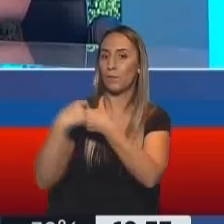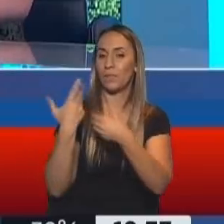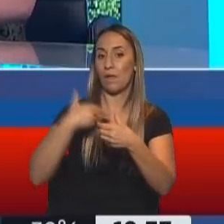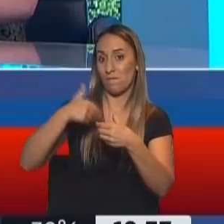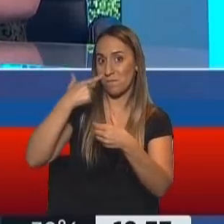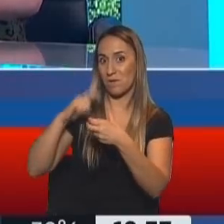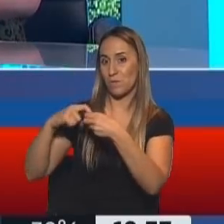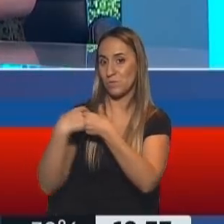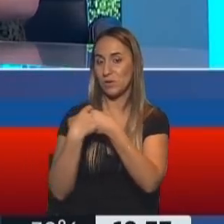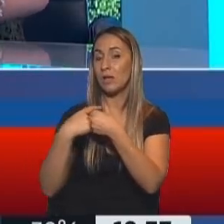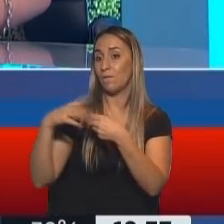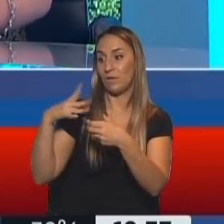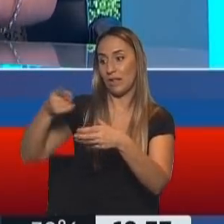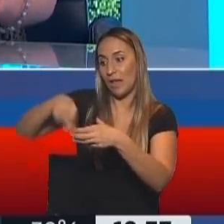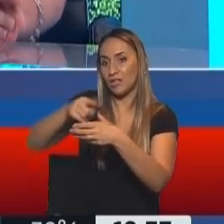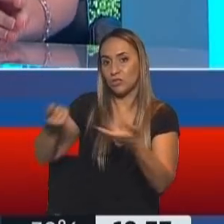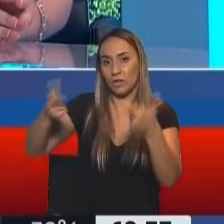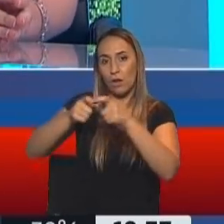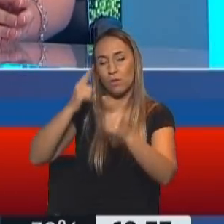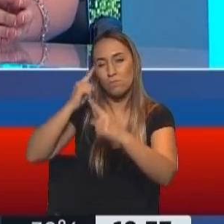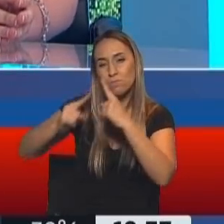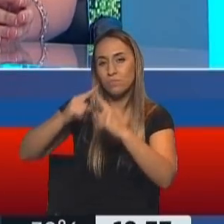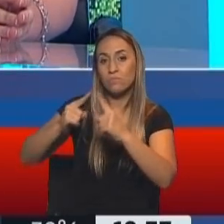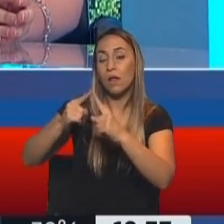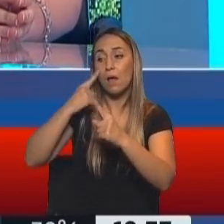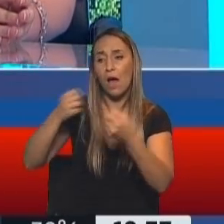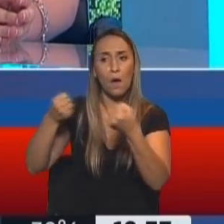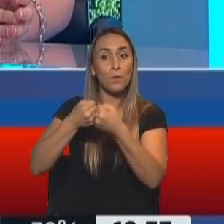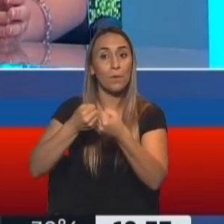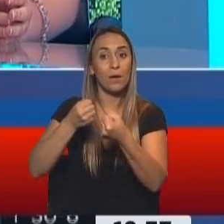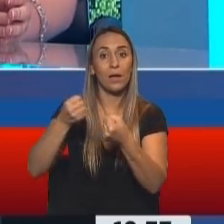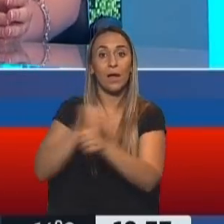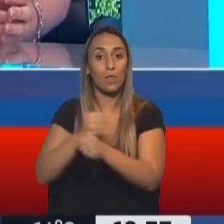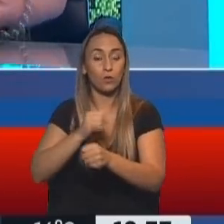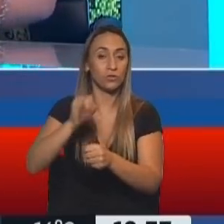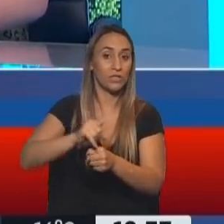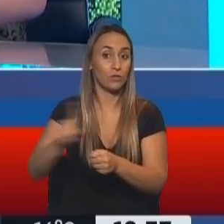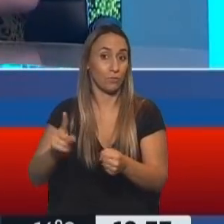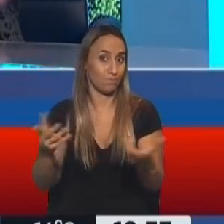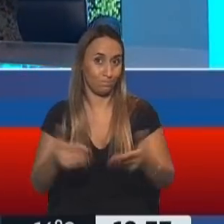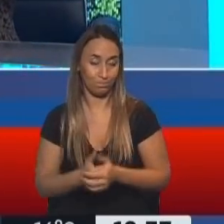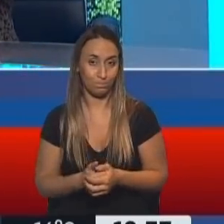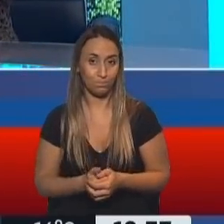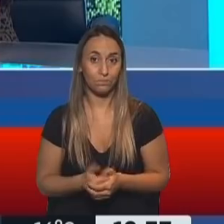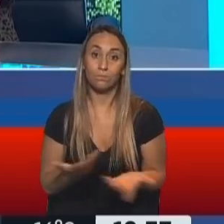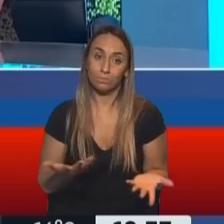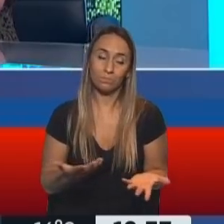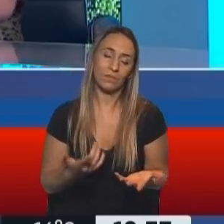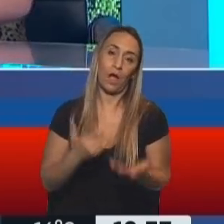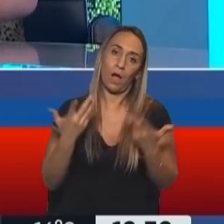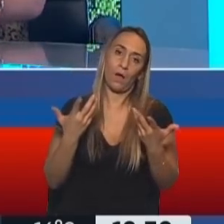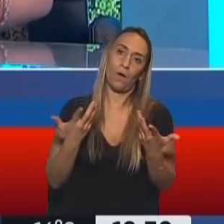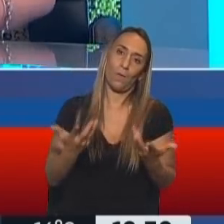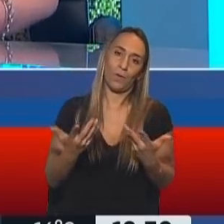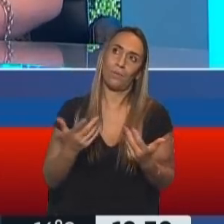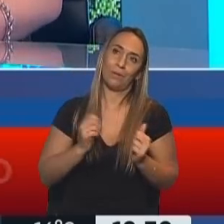bilaterales correspondientes con Argentina que tienen que aprobar este acuerdo con el Fondo Monetario Internacional o no. Bueno, se espera que sí,